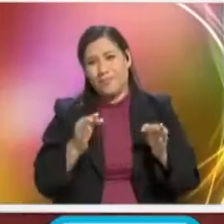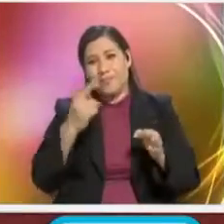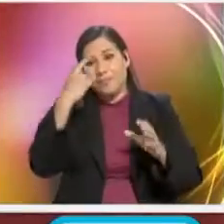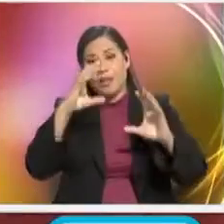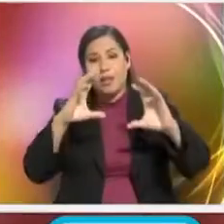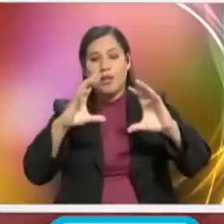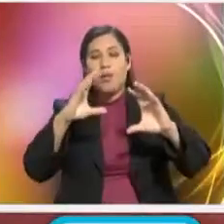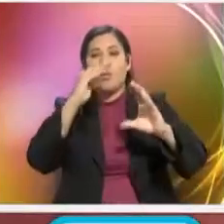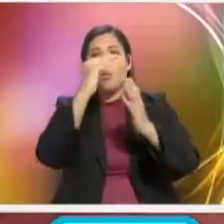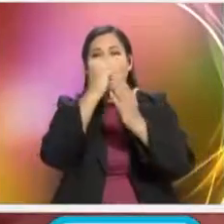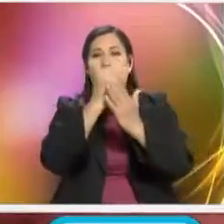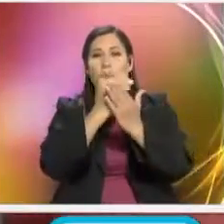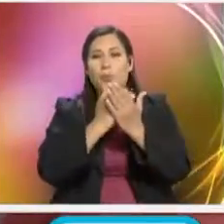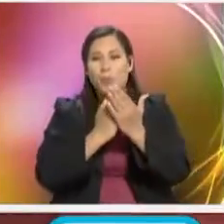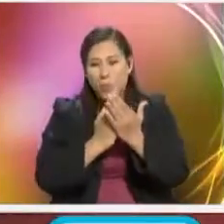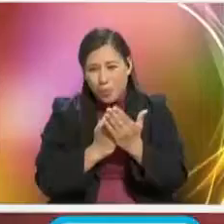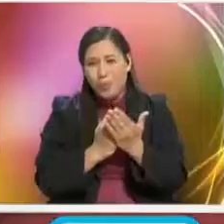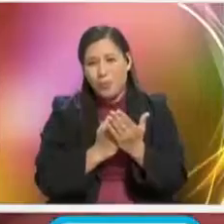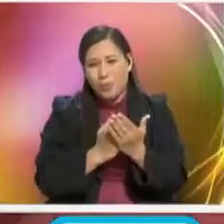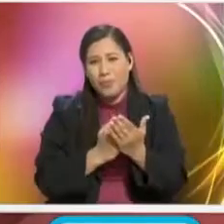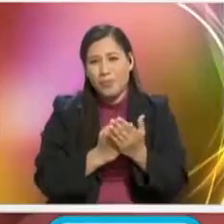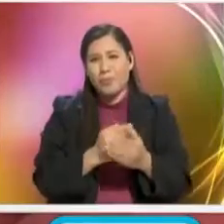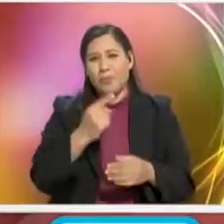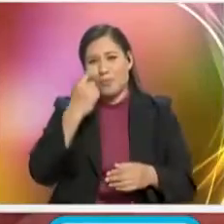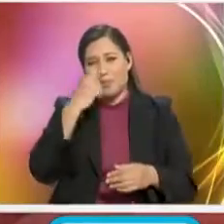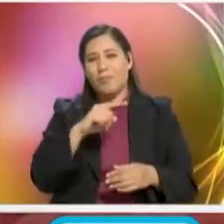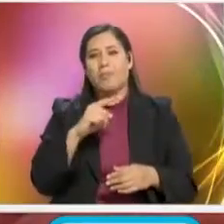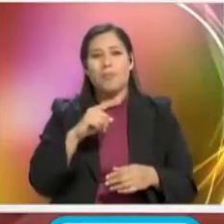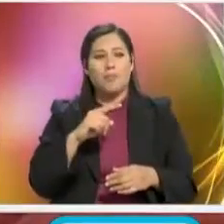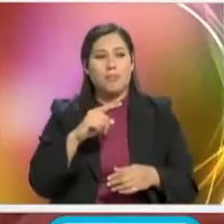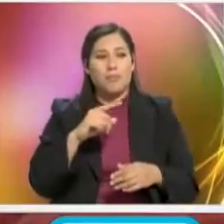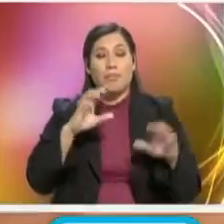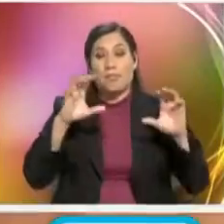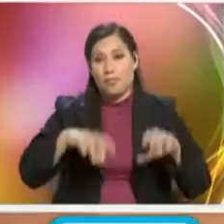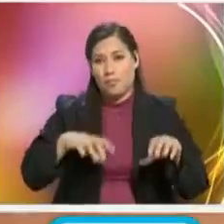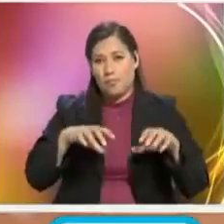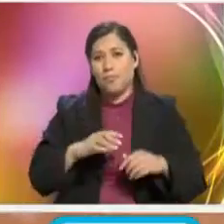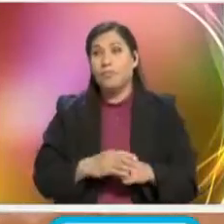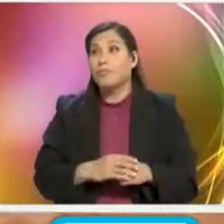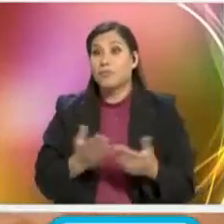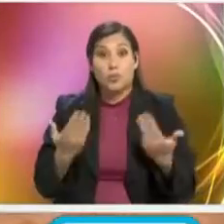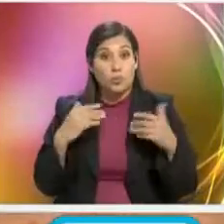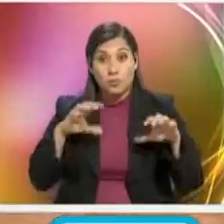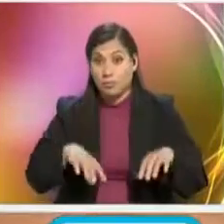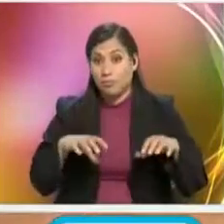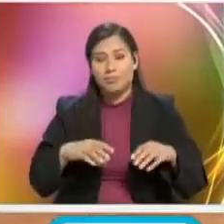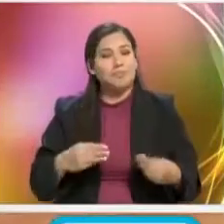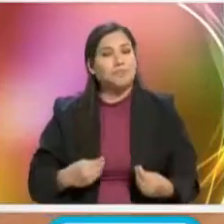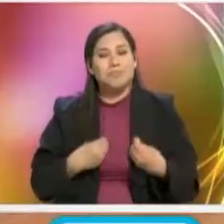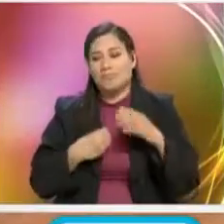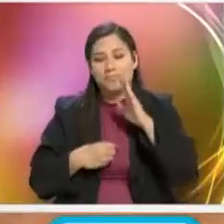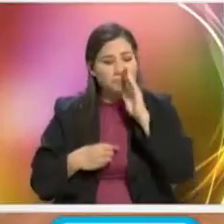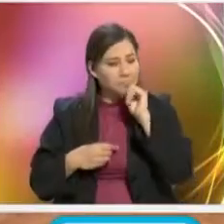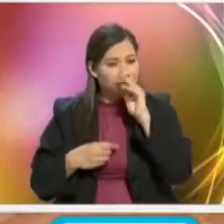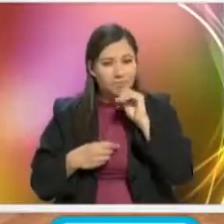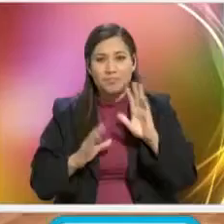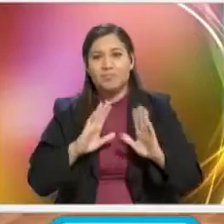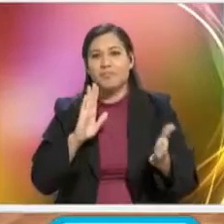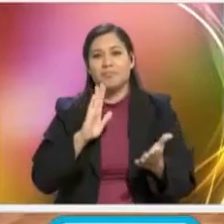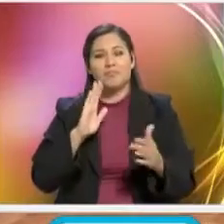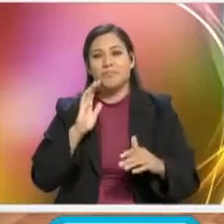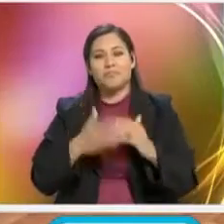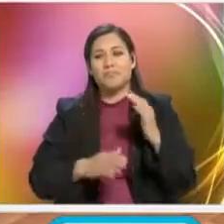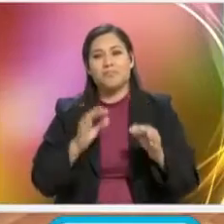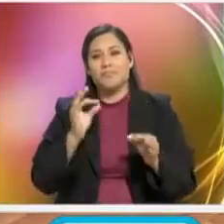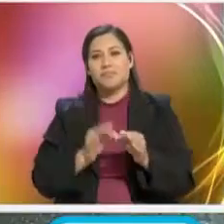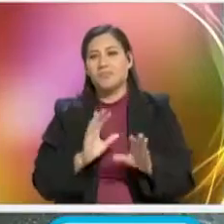clima para que podamos gozar de estos fenómenos naturales que no solo son lluvia, ¿no? Es que si no existiera, pues no habría vida. Punto, No habrá vida, se acabó. no habrá nada,